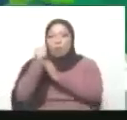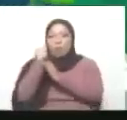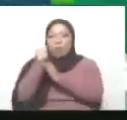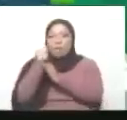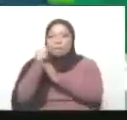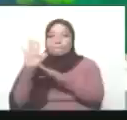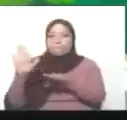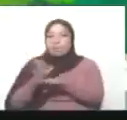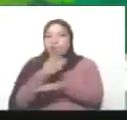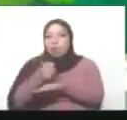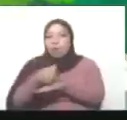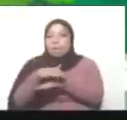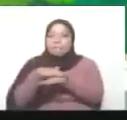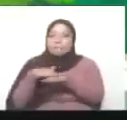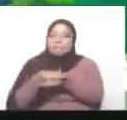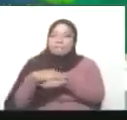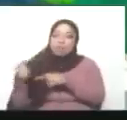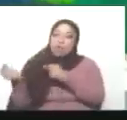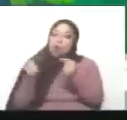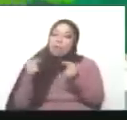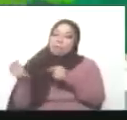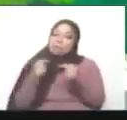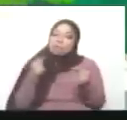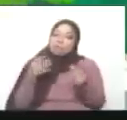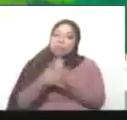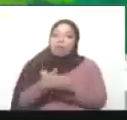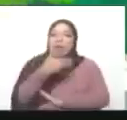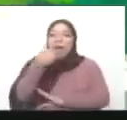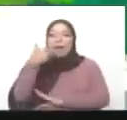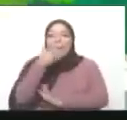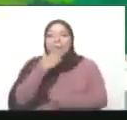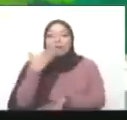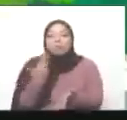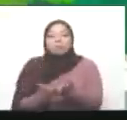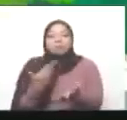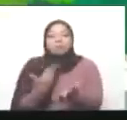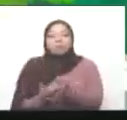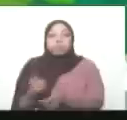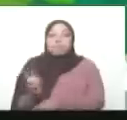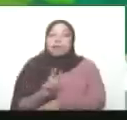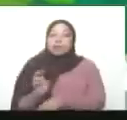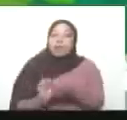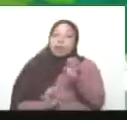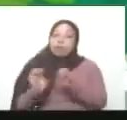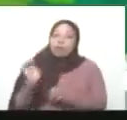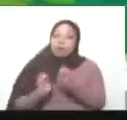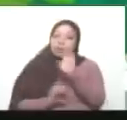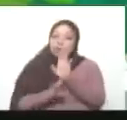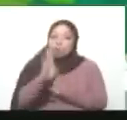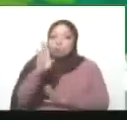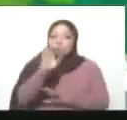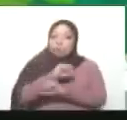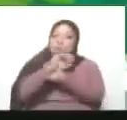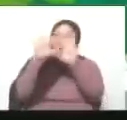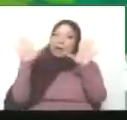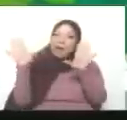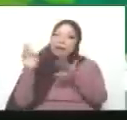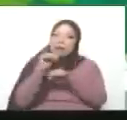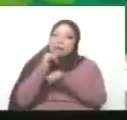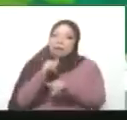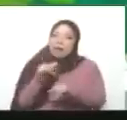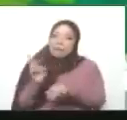primeros ministros a conversar con las cartas sobre la mesa Venezuela llevará una propuesta Clara y directa